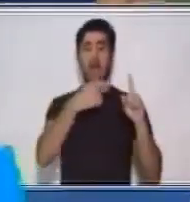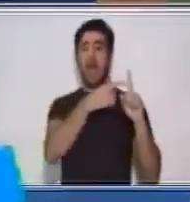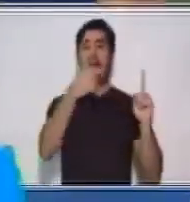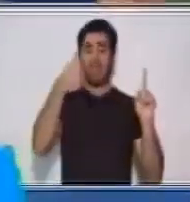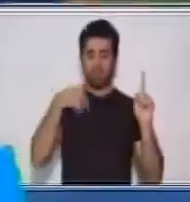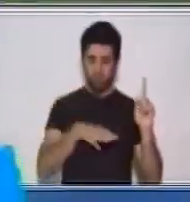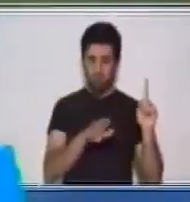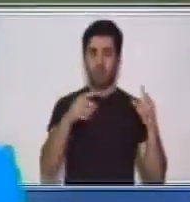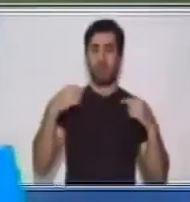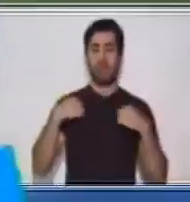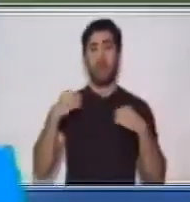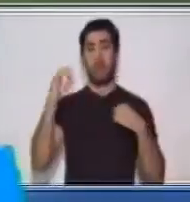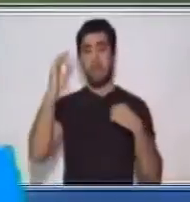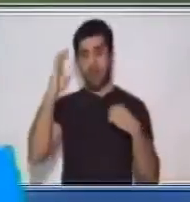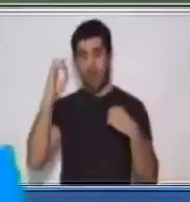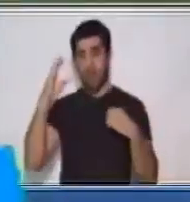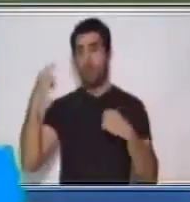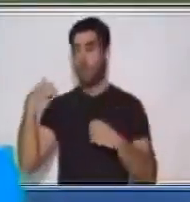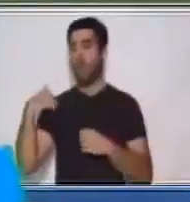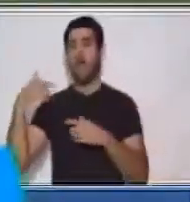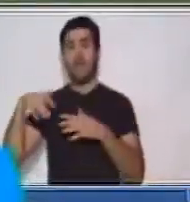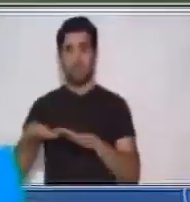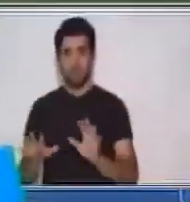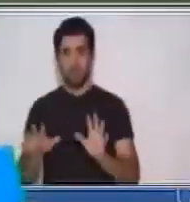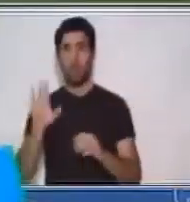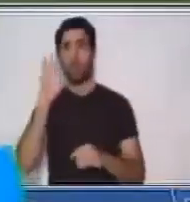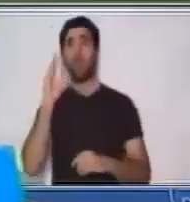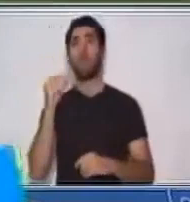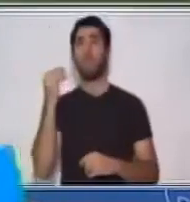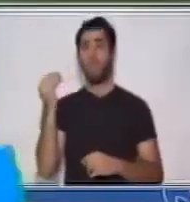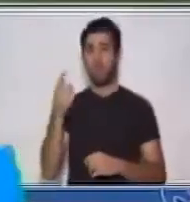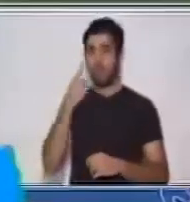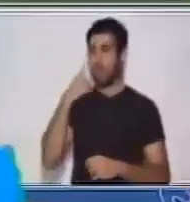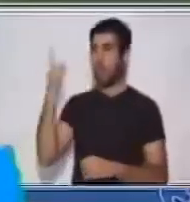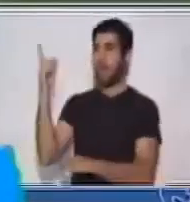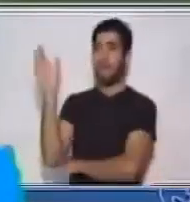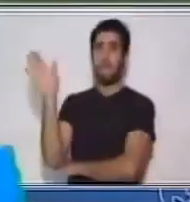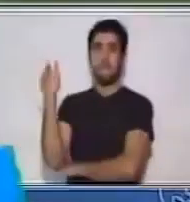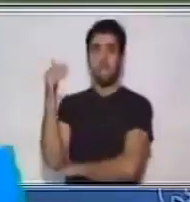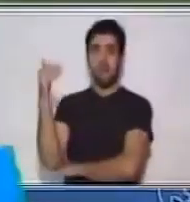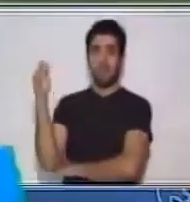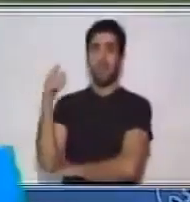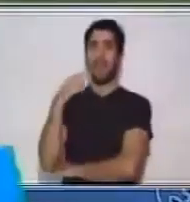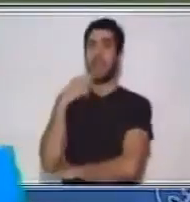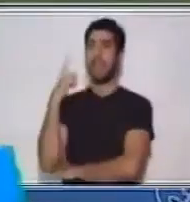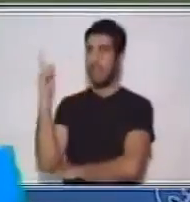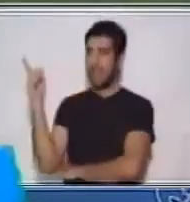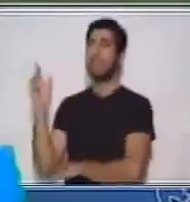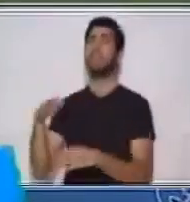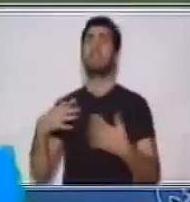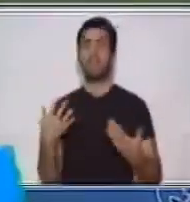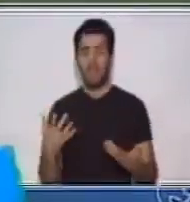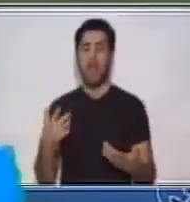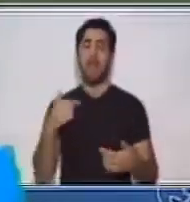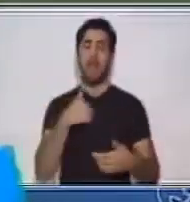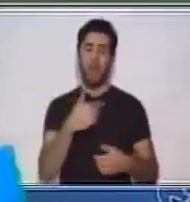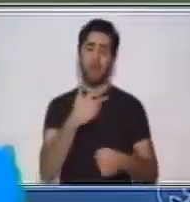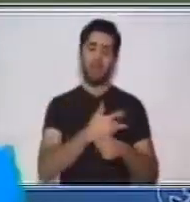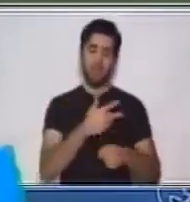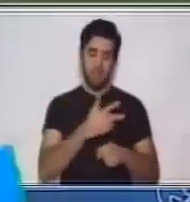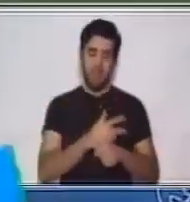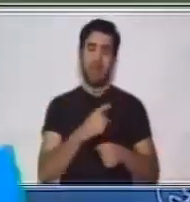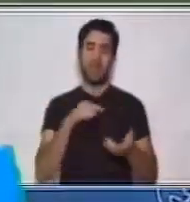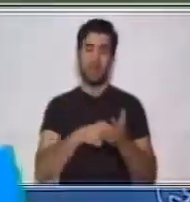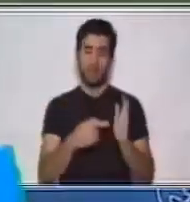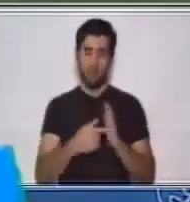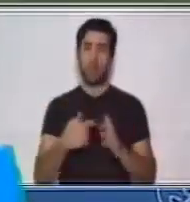el día de hoy, señor Vicky, viene con este color, porque nuestra bandera, dice la canción, es el alma de nuestra nación.